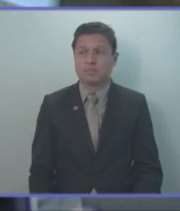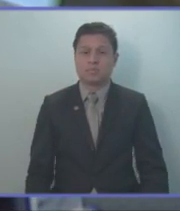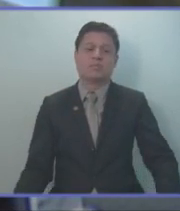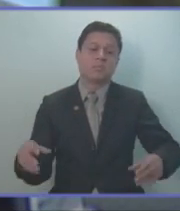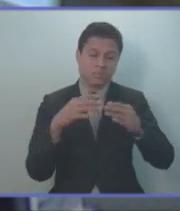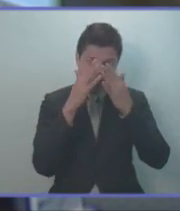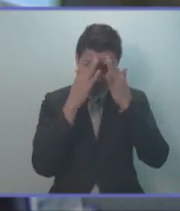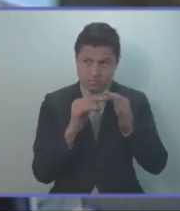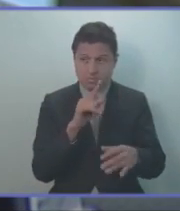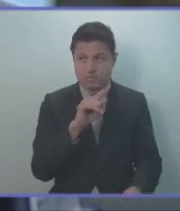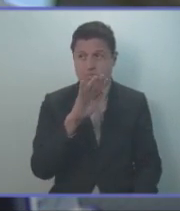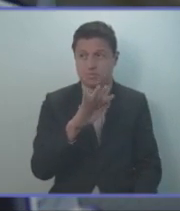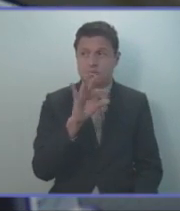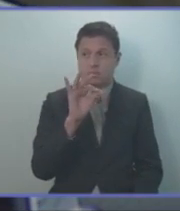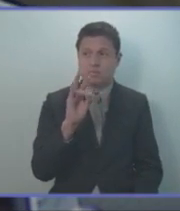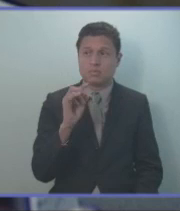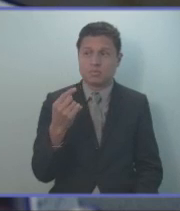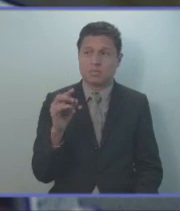Dictamen número